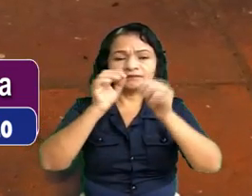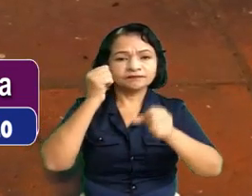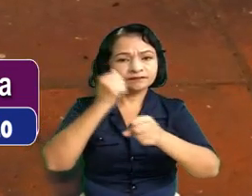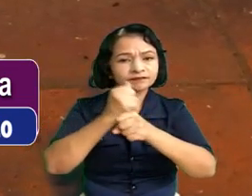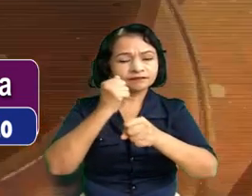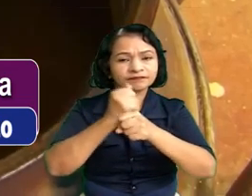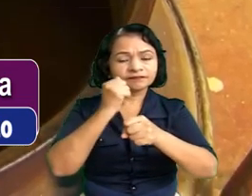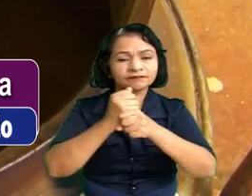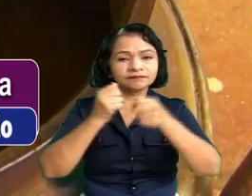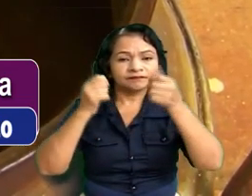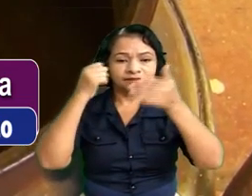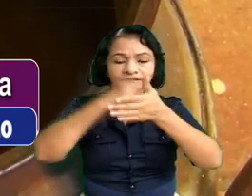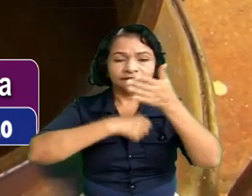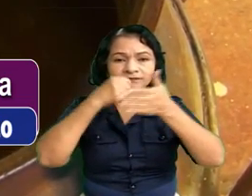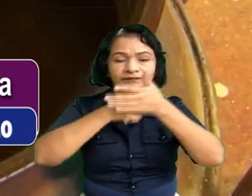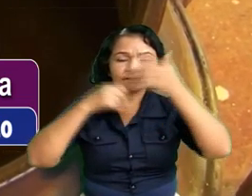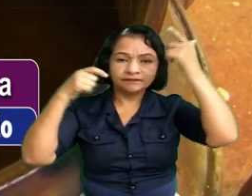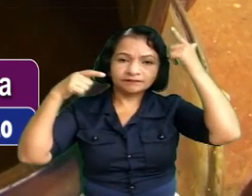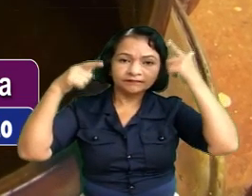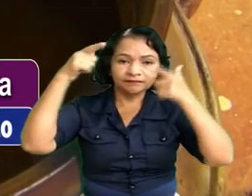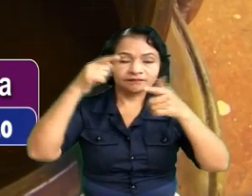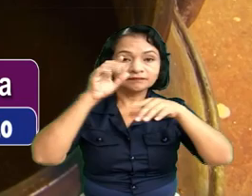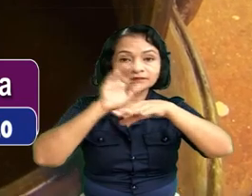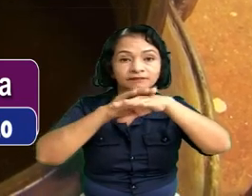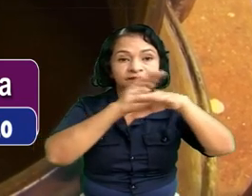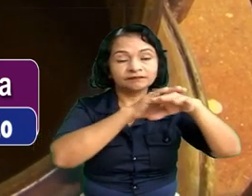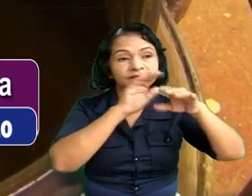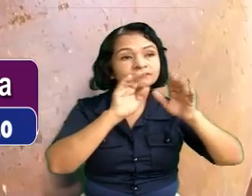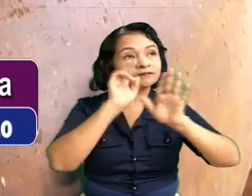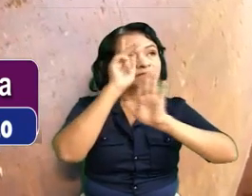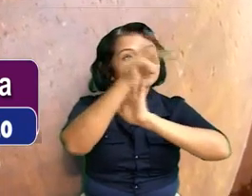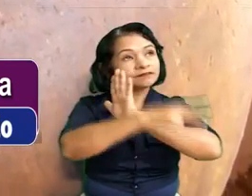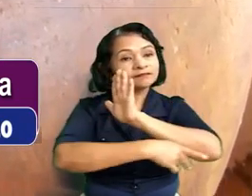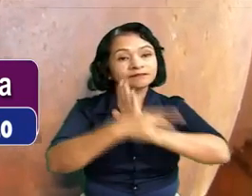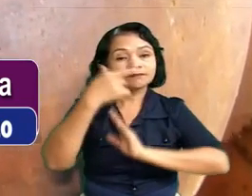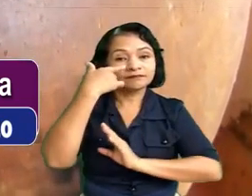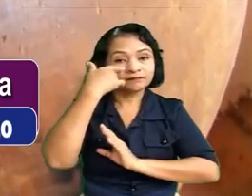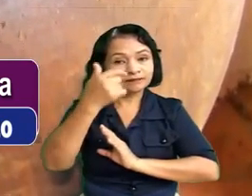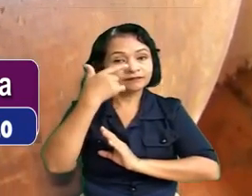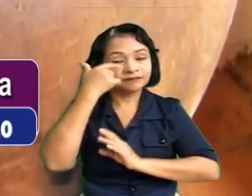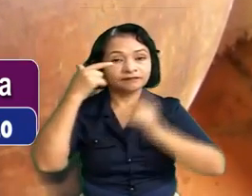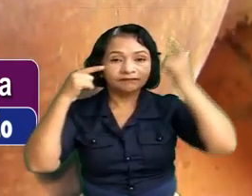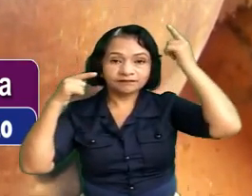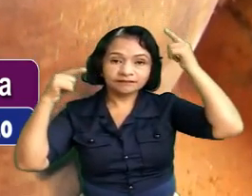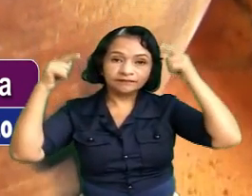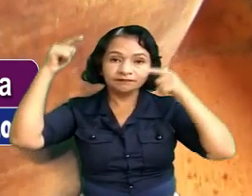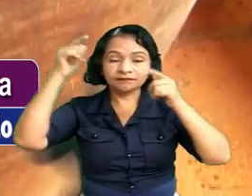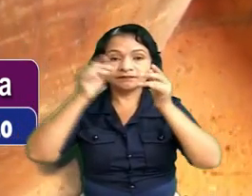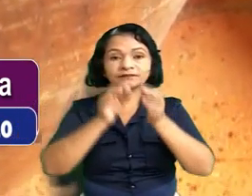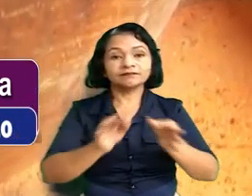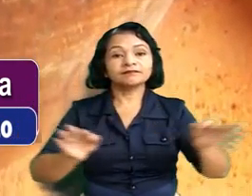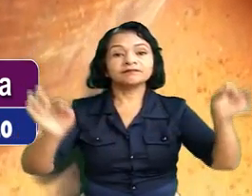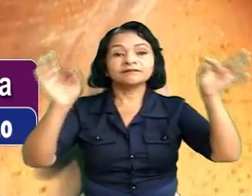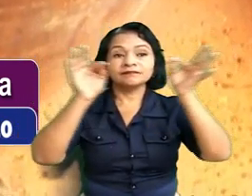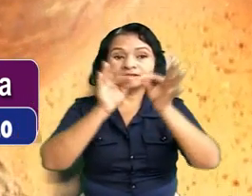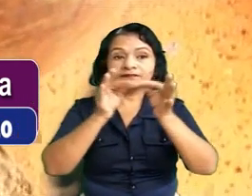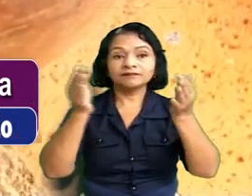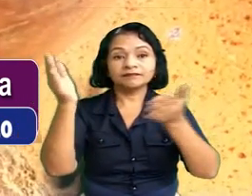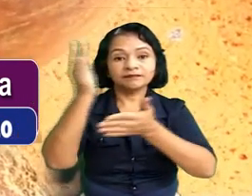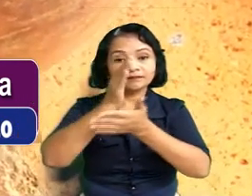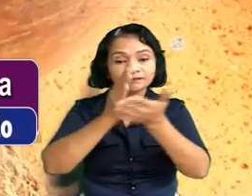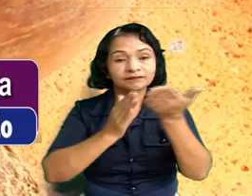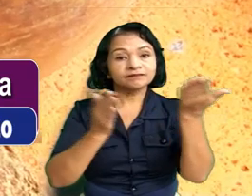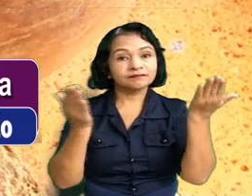en la lucha del Sandino, la proyección internacional. Y sin duda alguna, resultados bastante importantes, ya que a partir de eso,